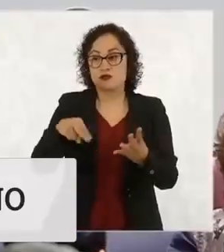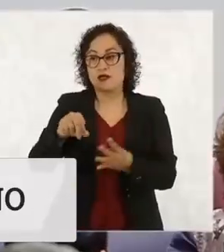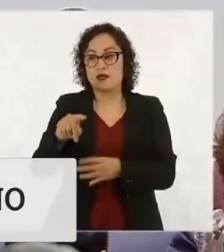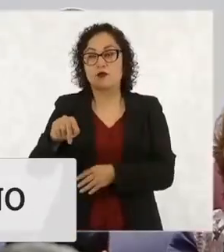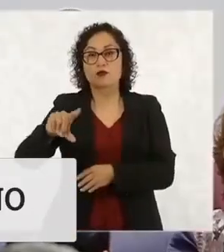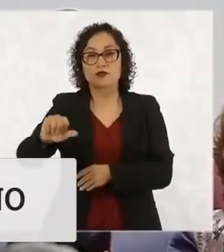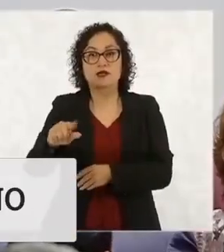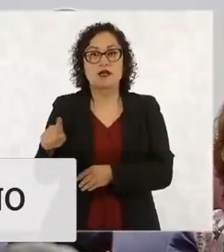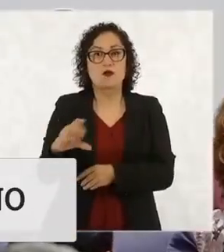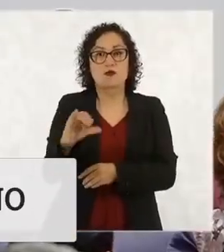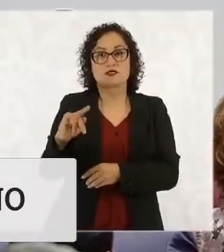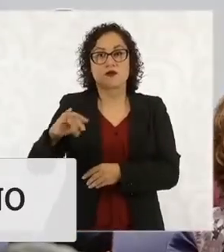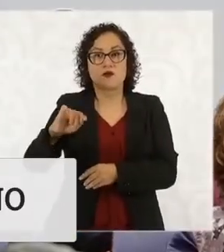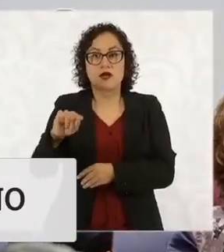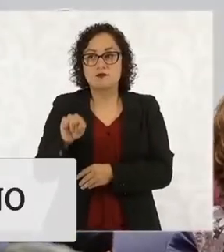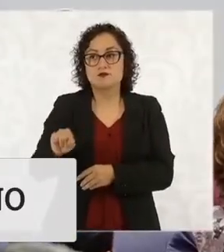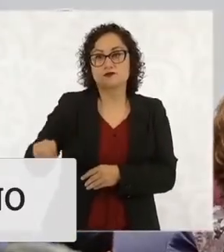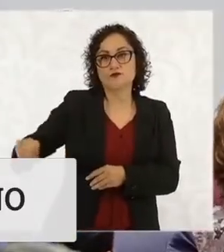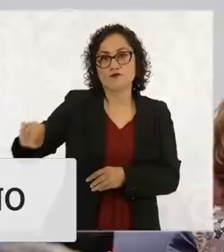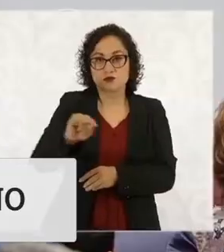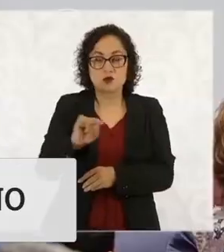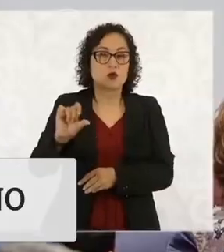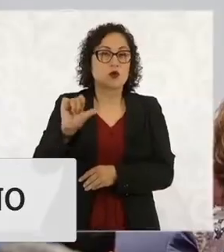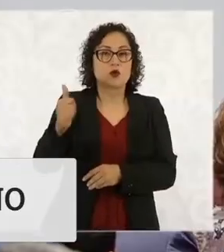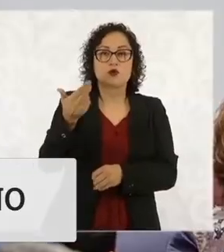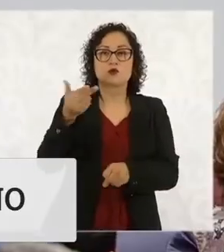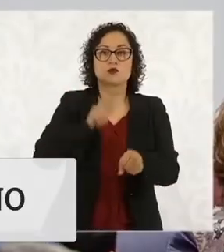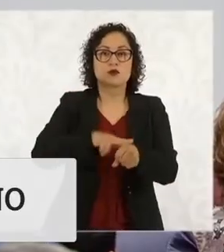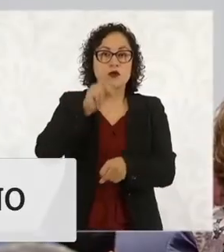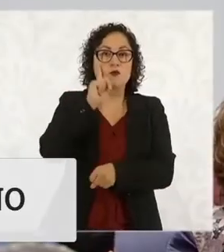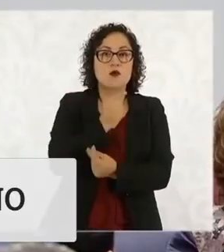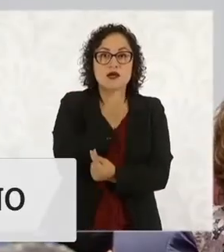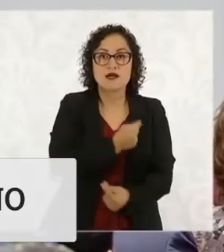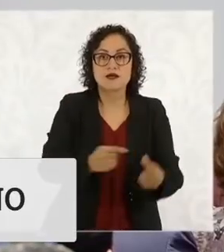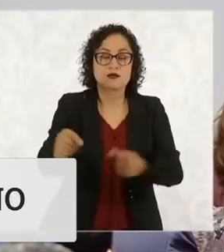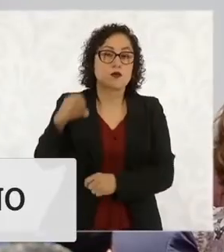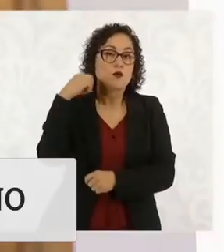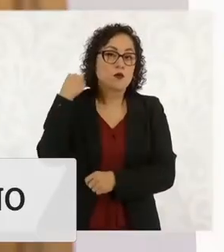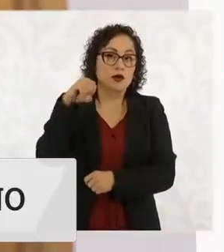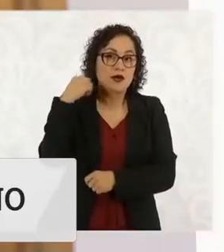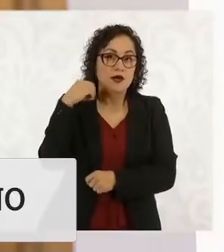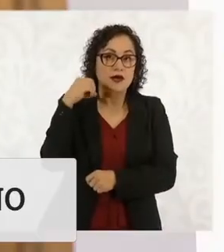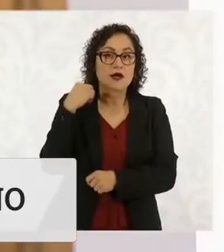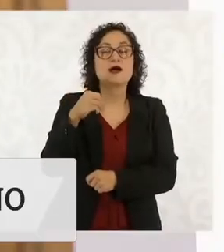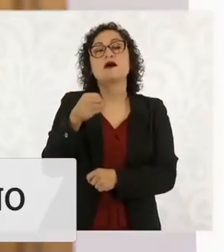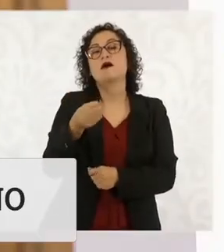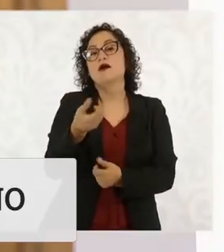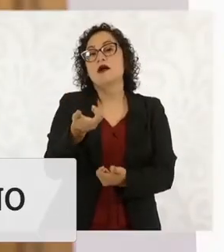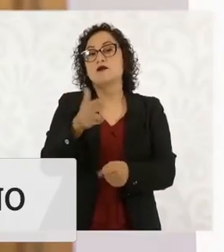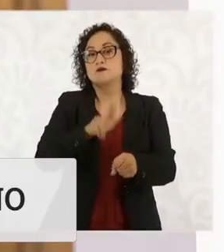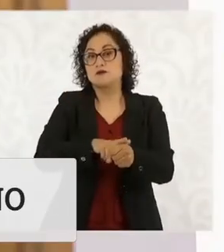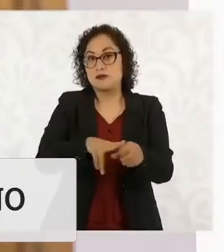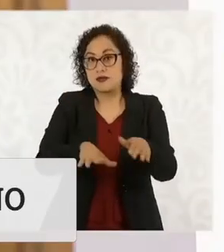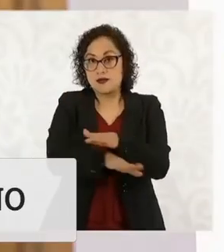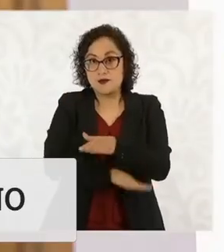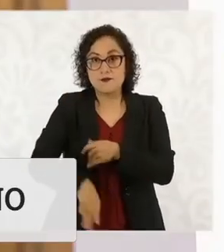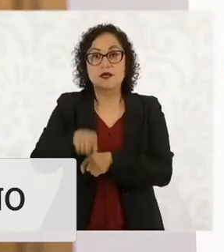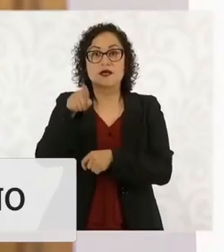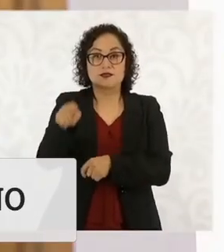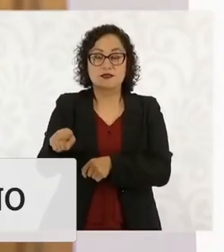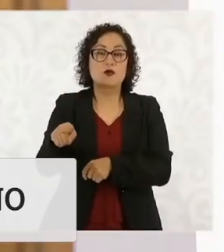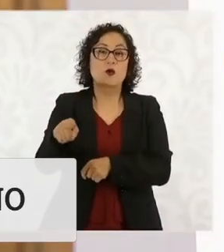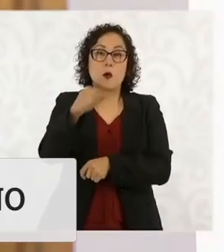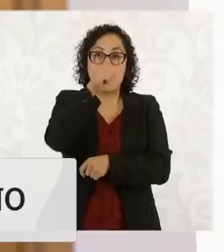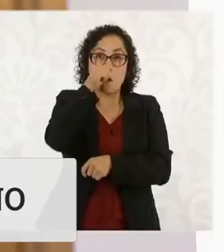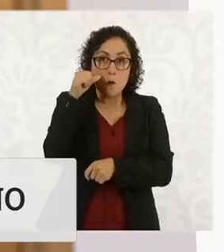en Coatzacoalcos, Veracruz, el de la Mujer y la Niñez en Oaxaca, el Básico Comunitario en Ixtlán de